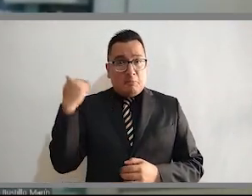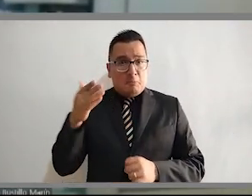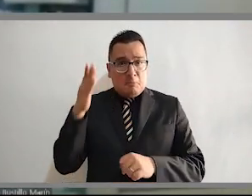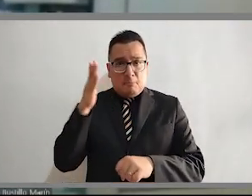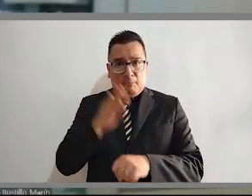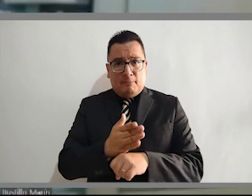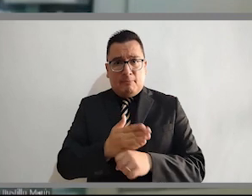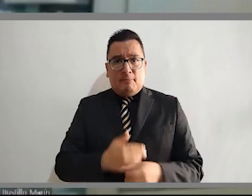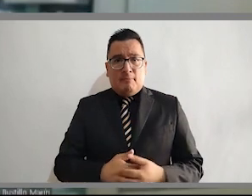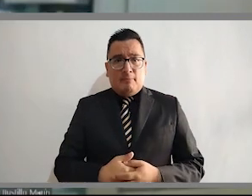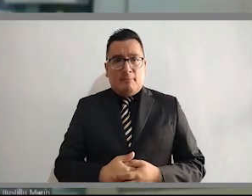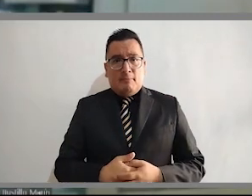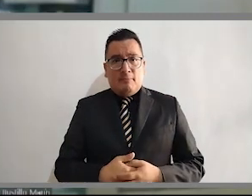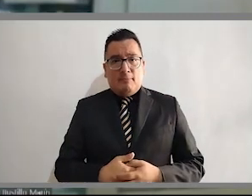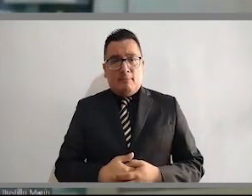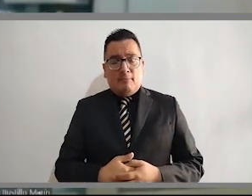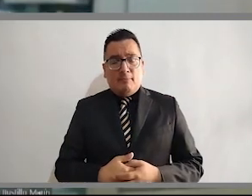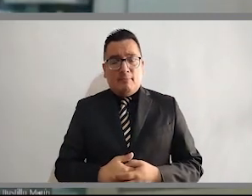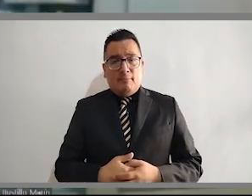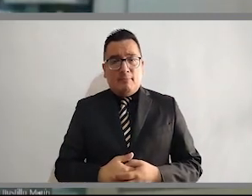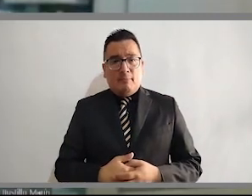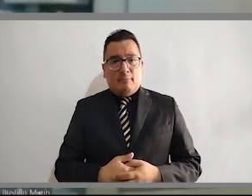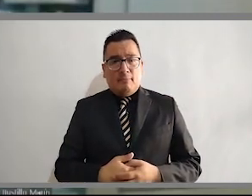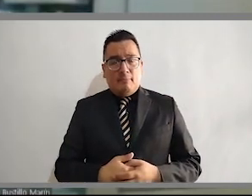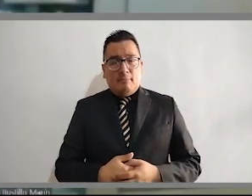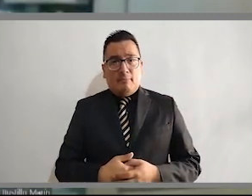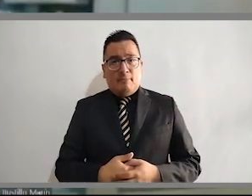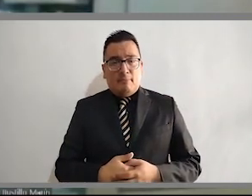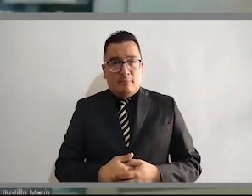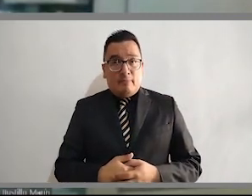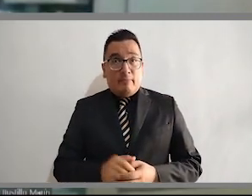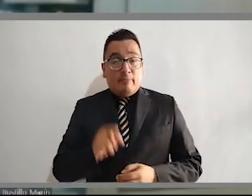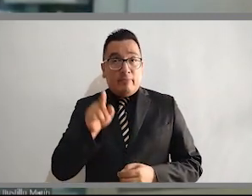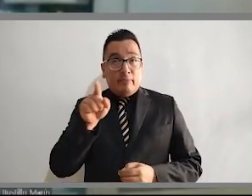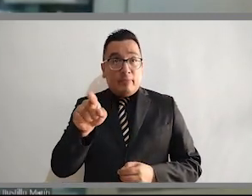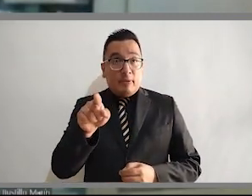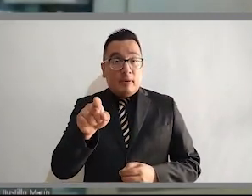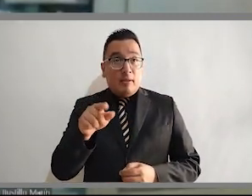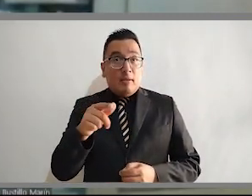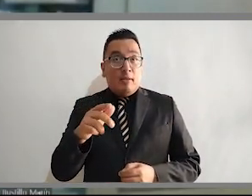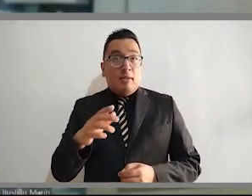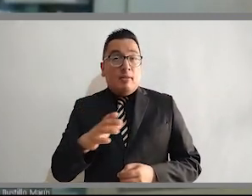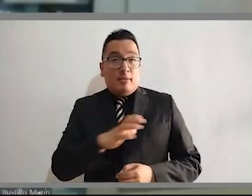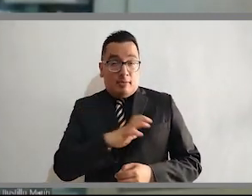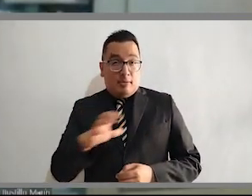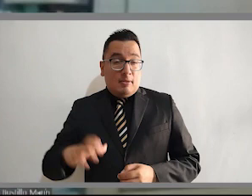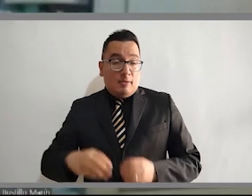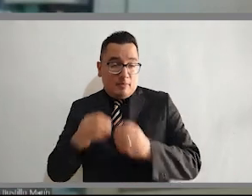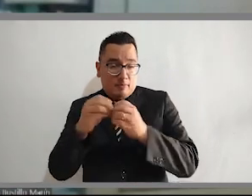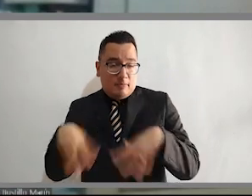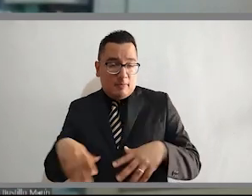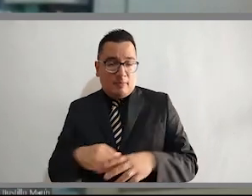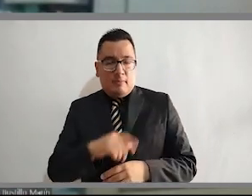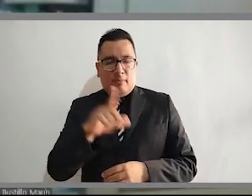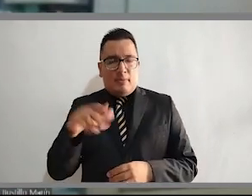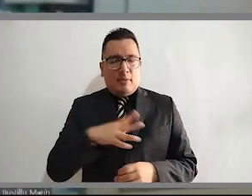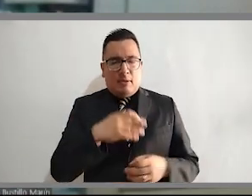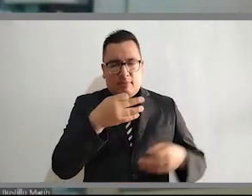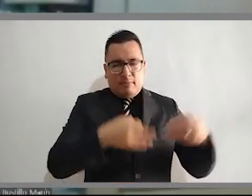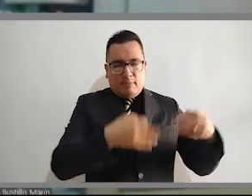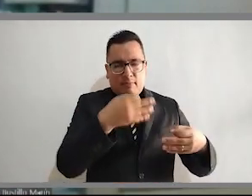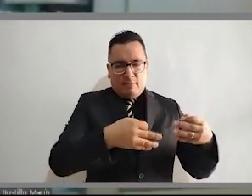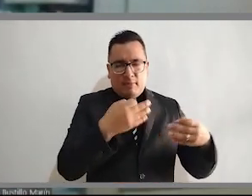sido sancionado por violencia política de género. Se le quita el registro. Llega esto a Sala